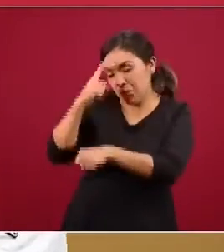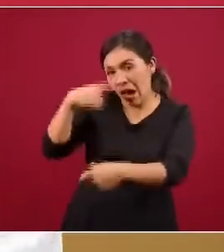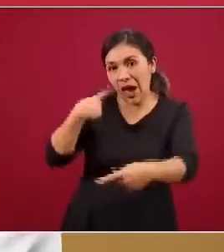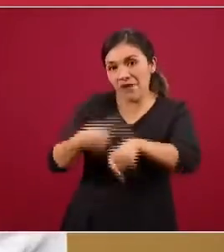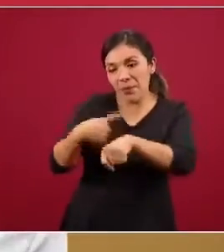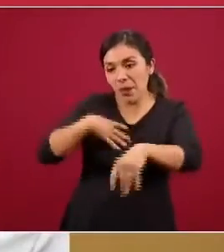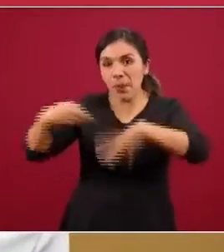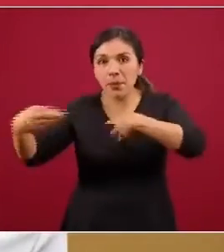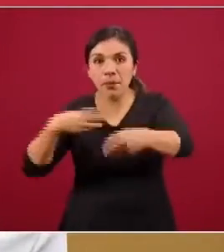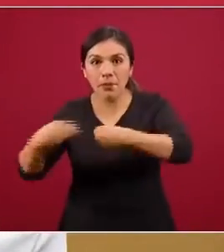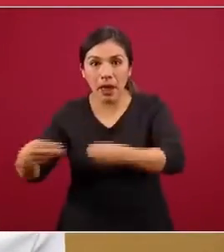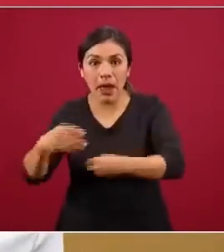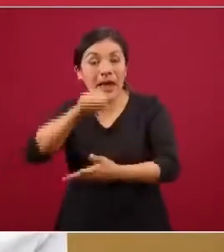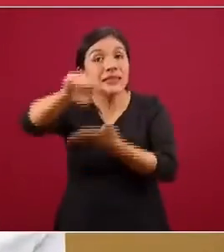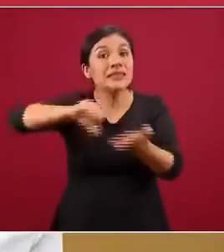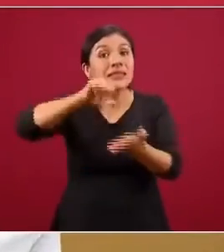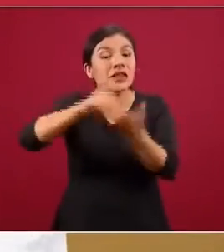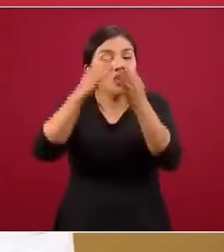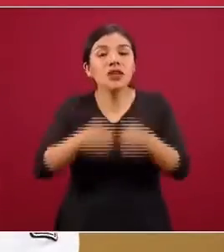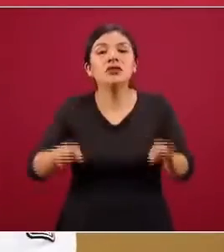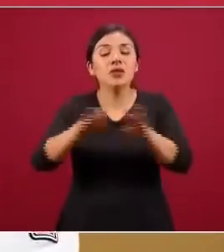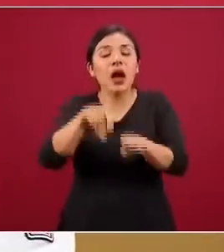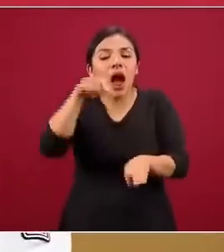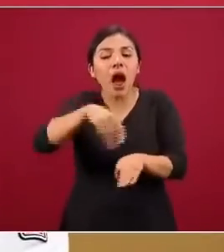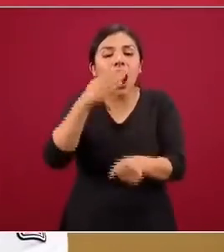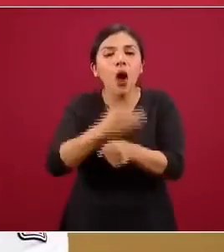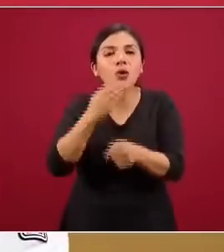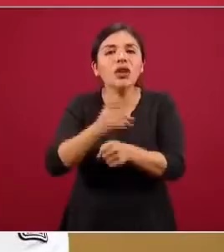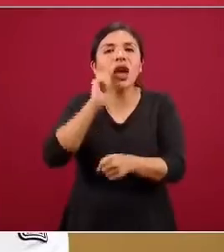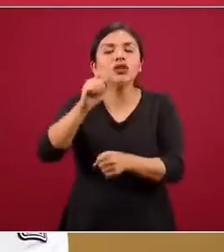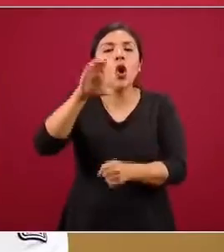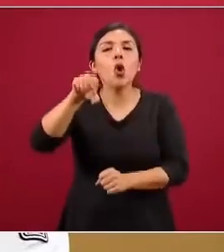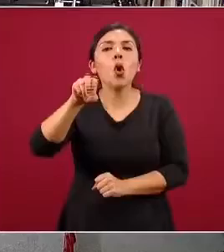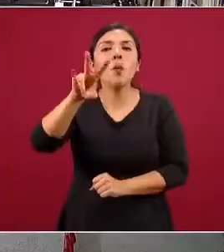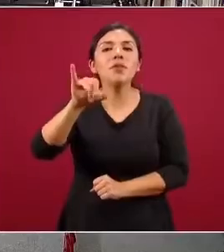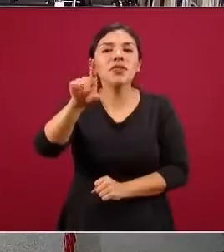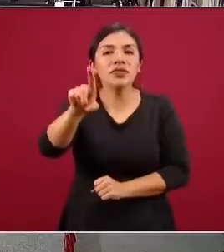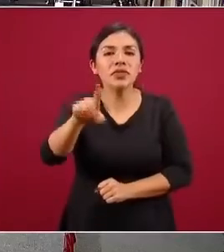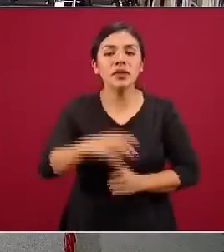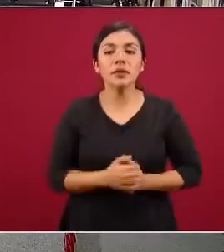epidemiológica. Centrémonos en la historia de COVID.